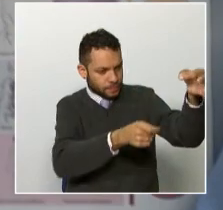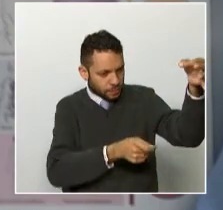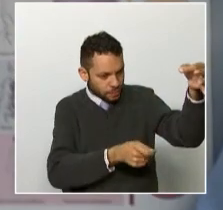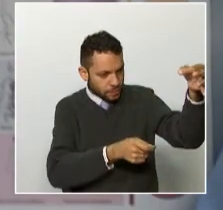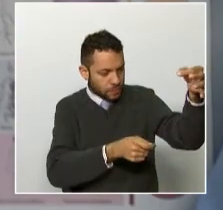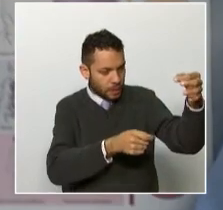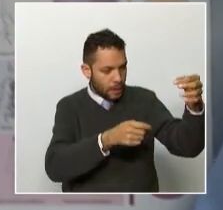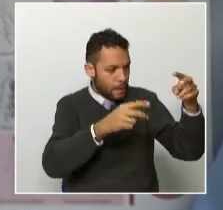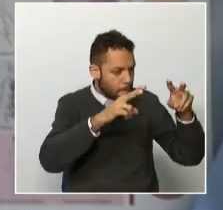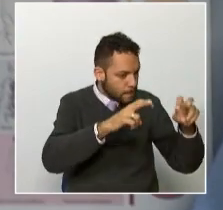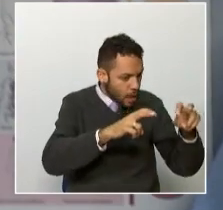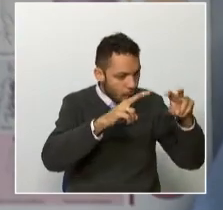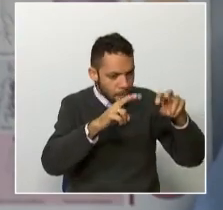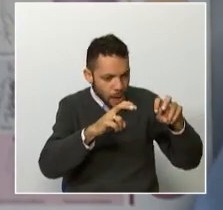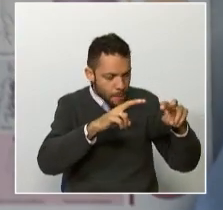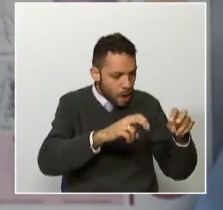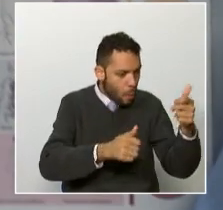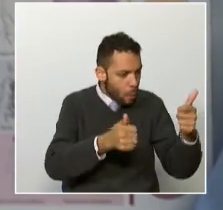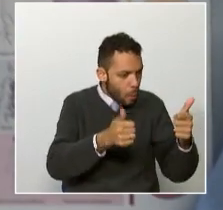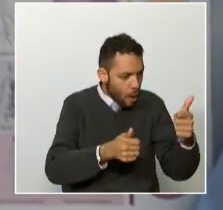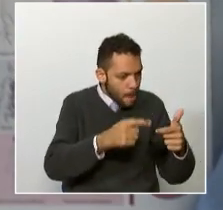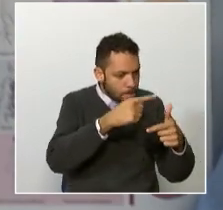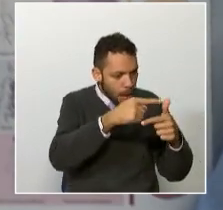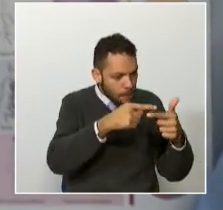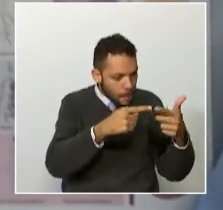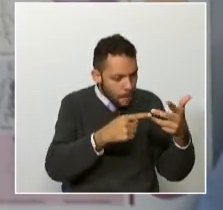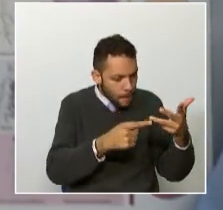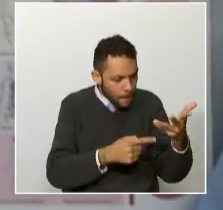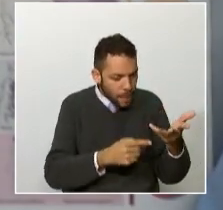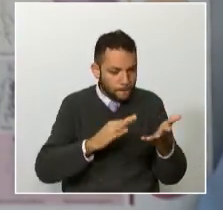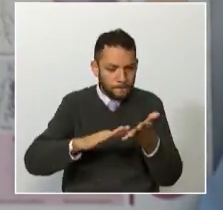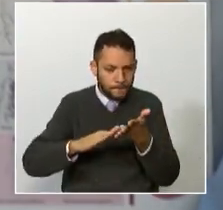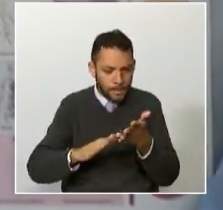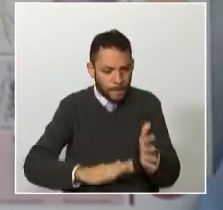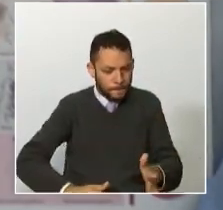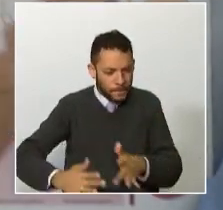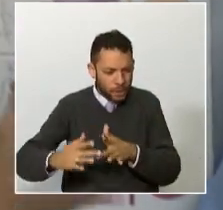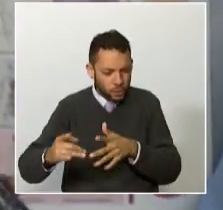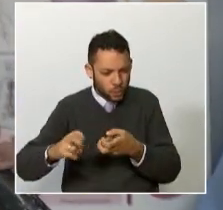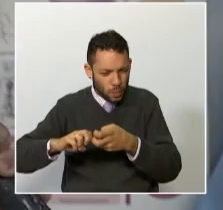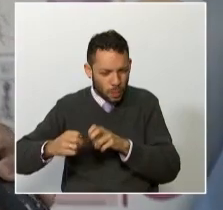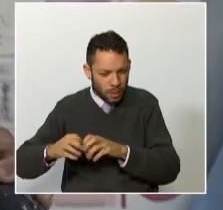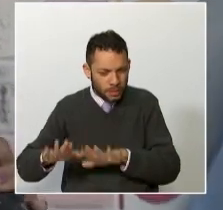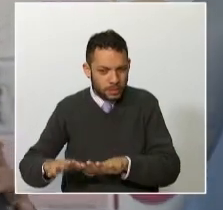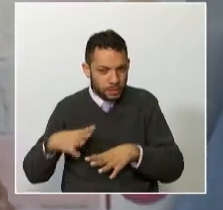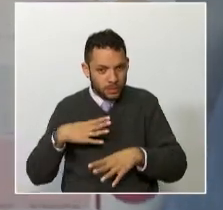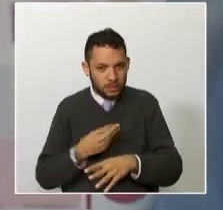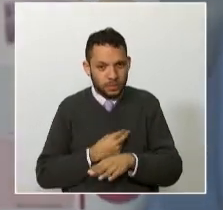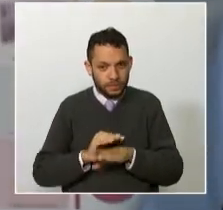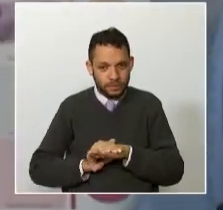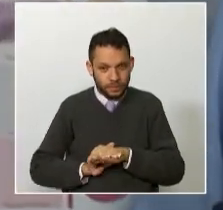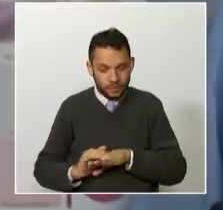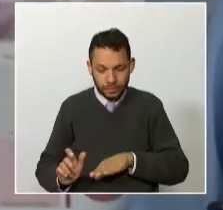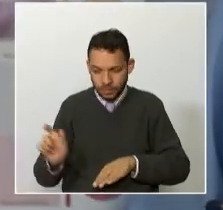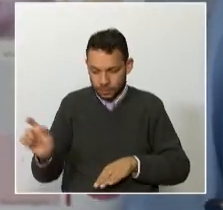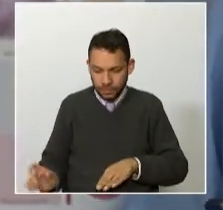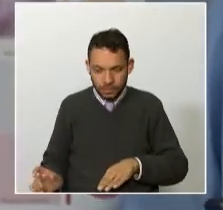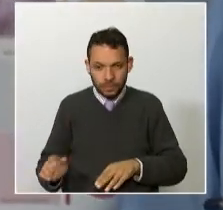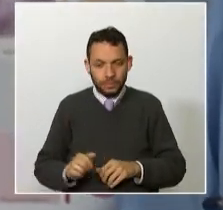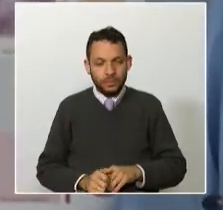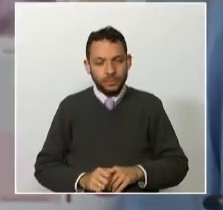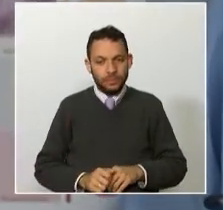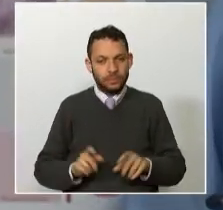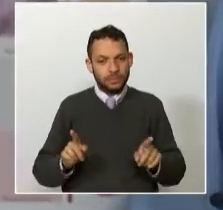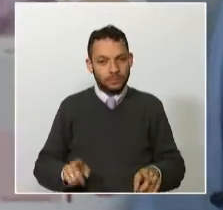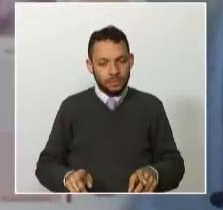desglosando de su molestia y todo, pero como tenemos nuestra invitada, la doctora,